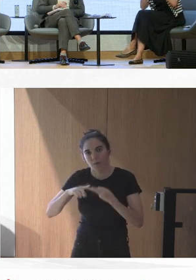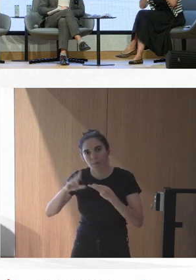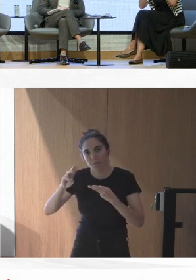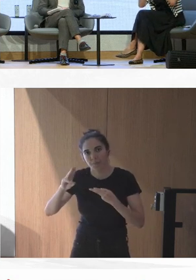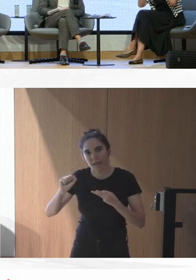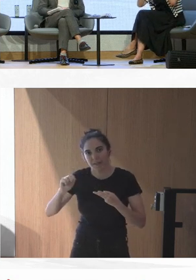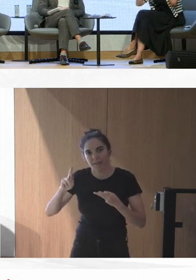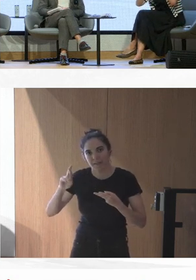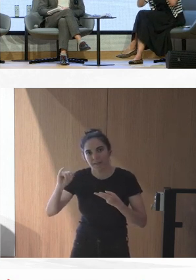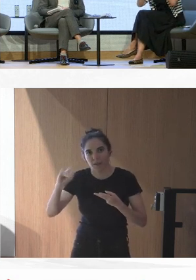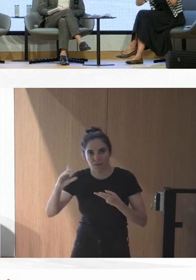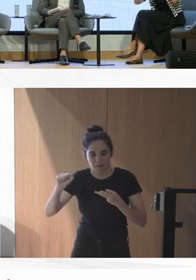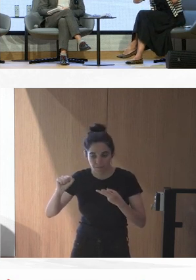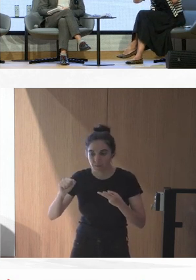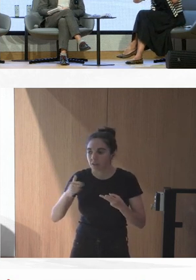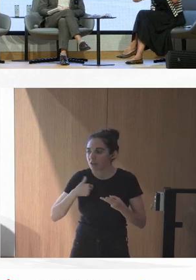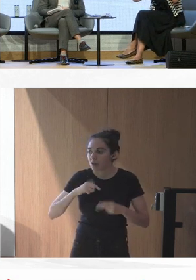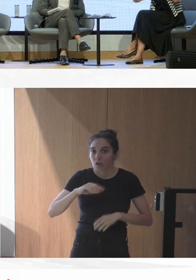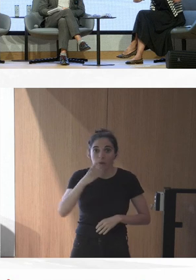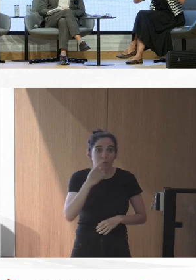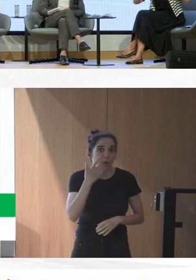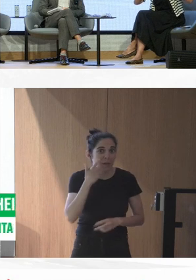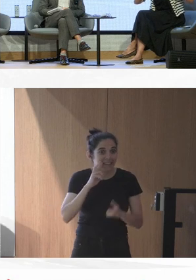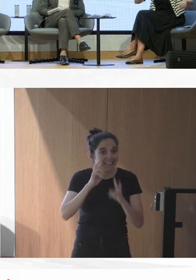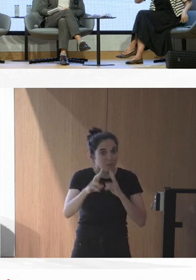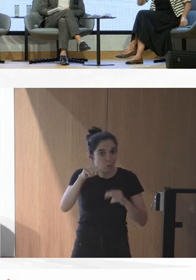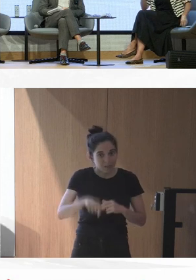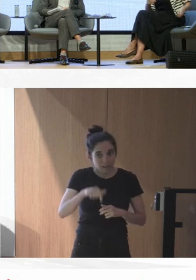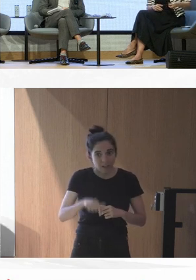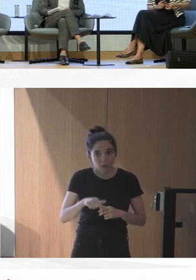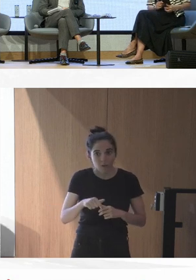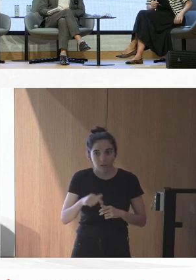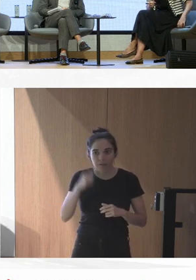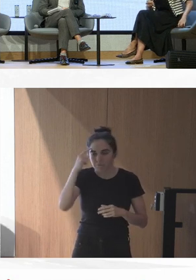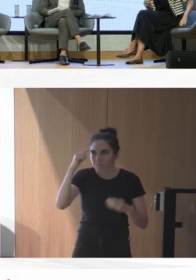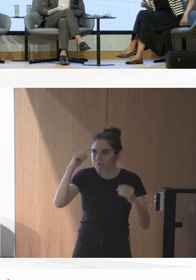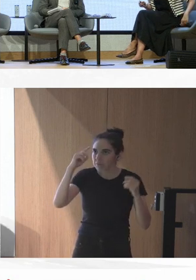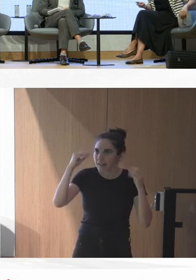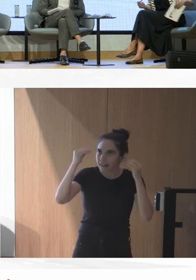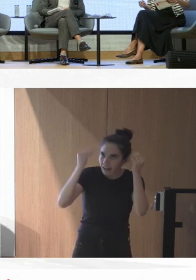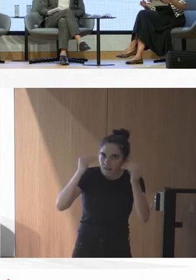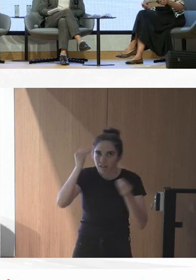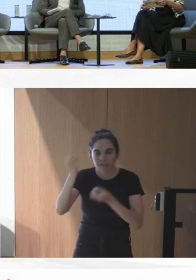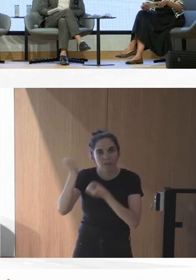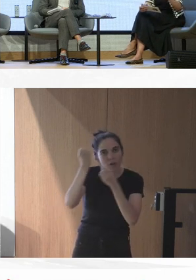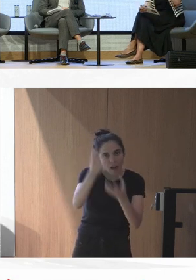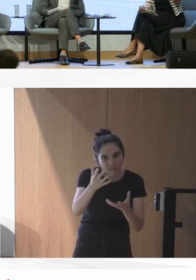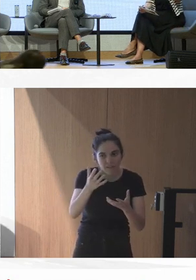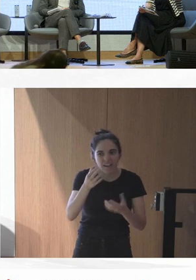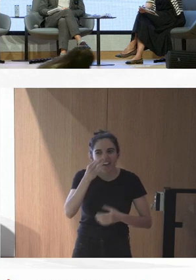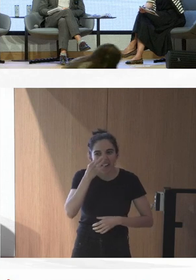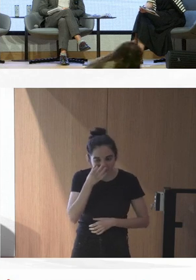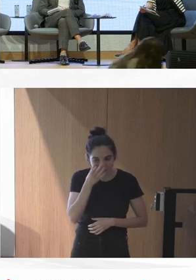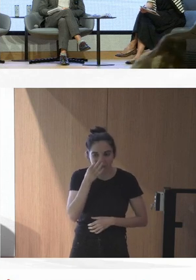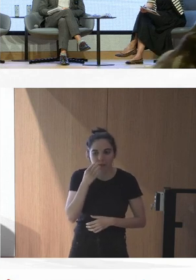iniciar contándoles que, bueno, las respuestas que daré el día de hoy, las reflexiones que me gustaría compartir con ustedes, al final de cuentas